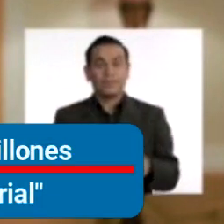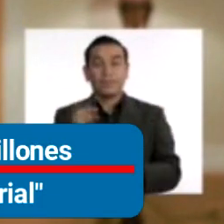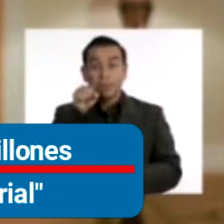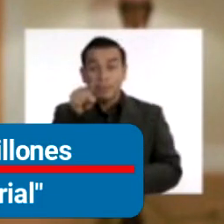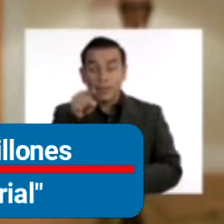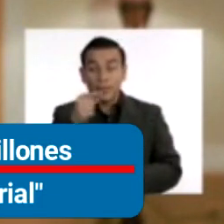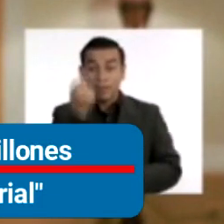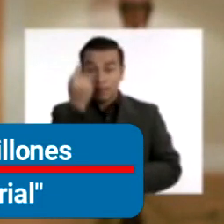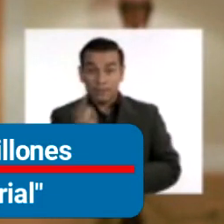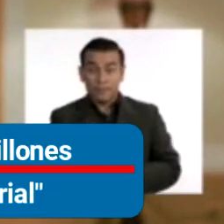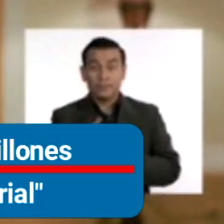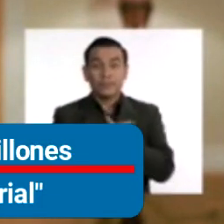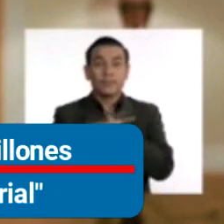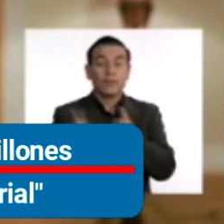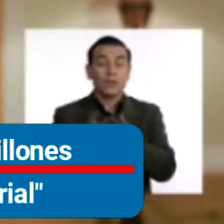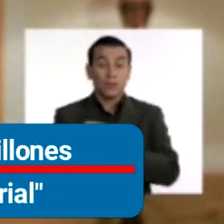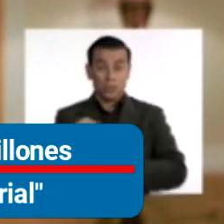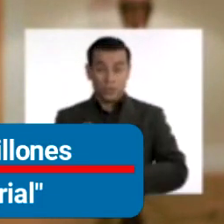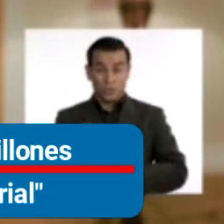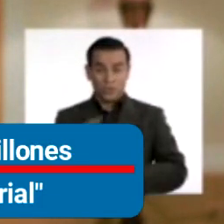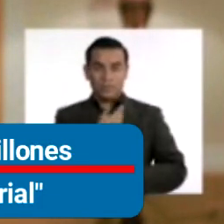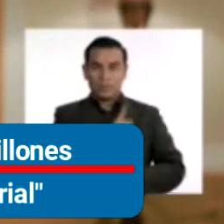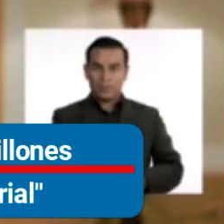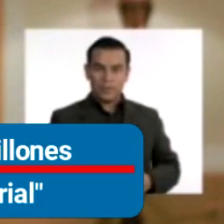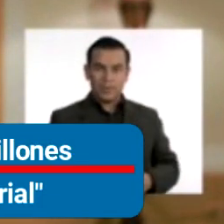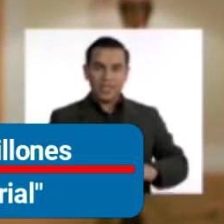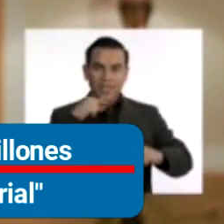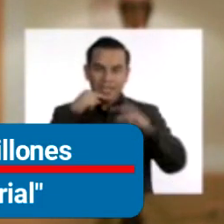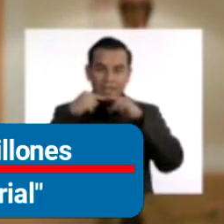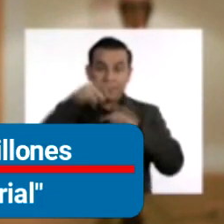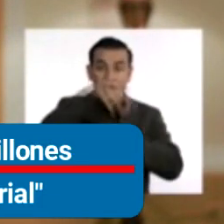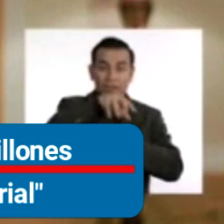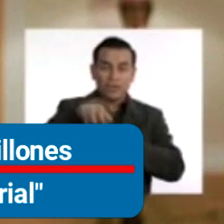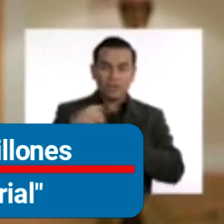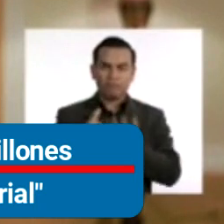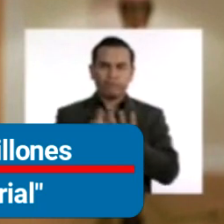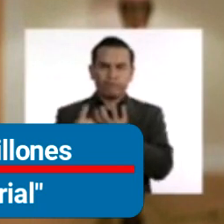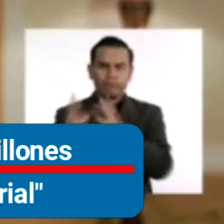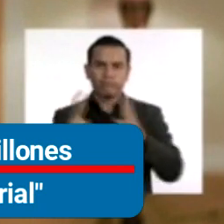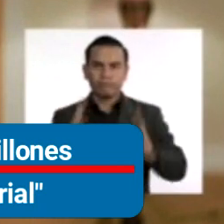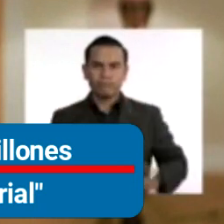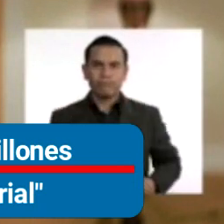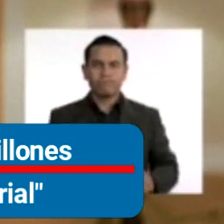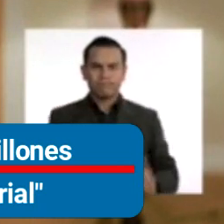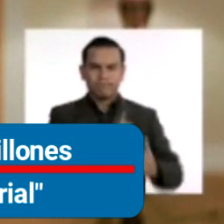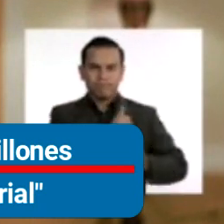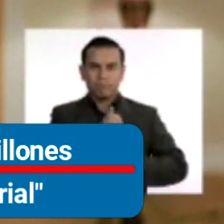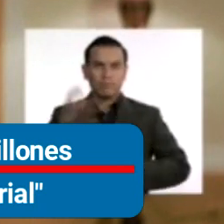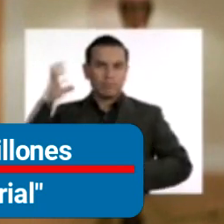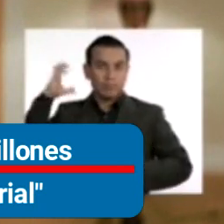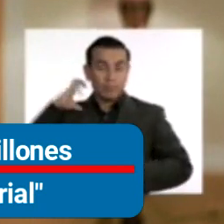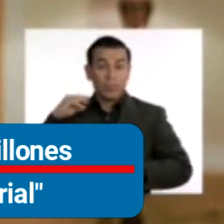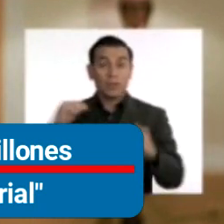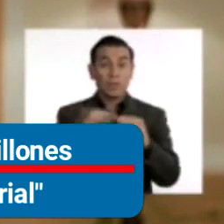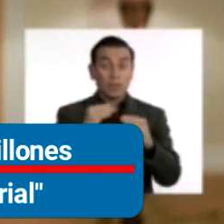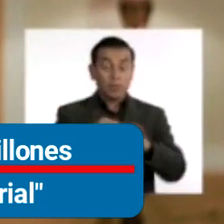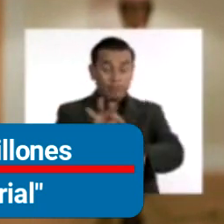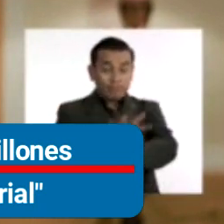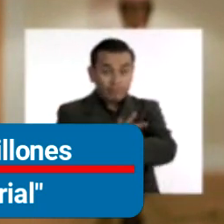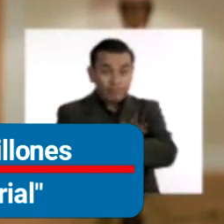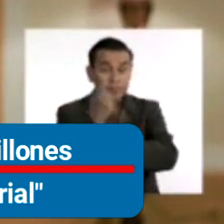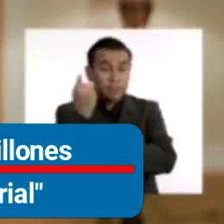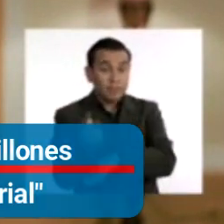Señores diputados, les pido como presidente, como jefe de Estado, como líder del gobierno, como comandante general de las Fuerzas Armadas, pero sobre todo